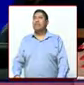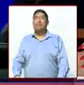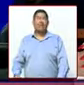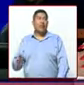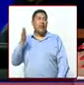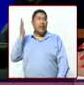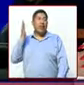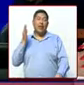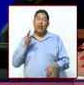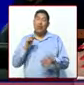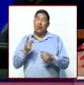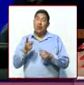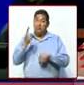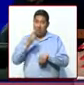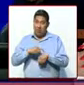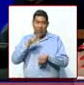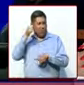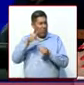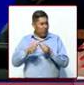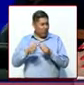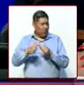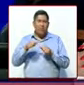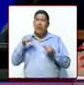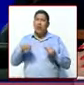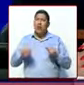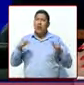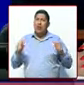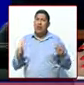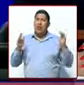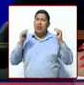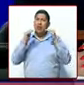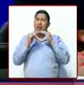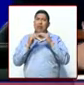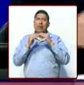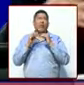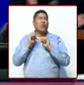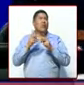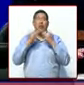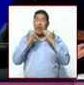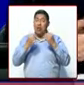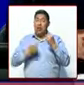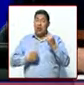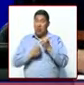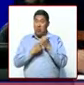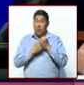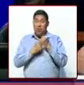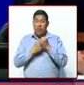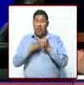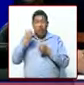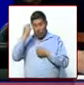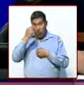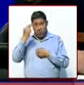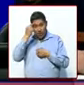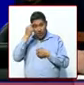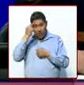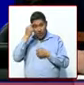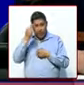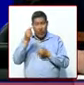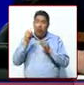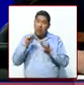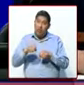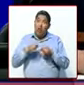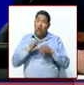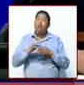Ahí está, y no es el primer caso. Tú recuerdas, Miriam, que acá en la ciudad de La Paz también tuvimos la oportunidad, gracias al apoyo del gobierno en este caso, de